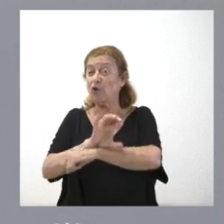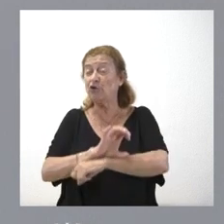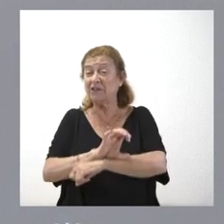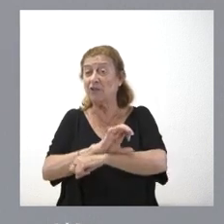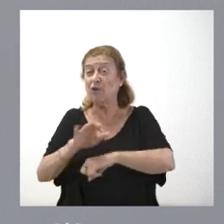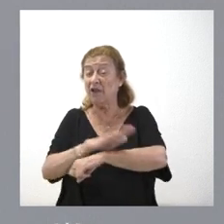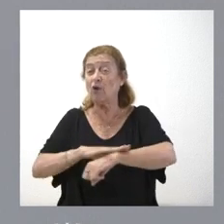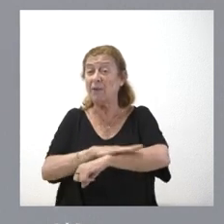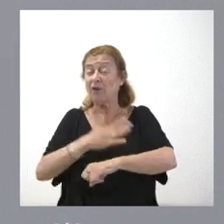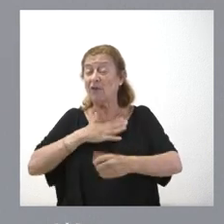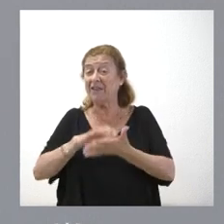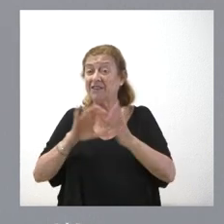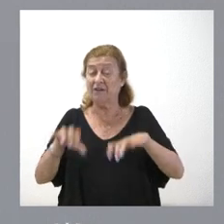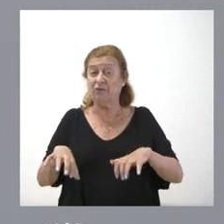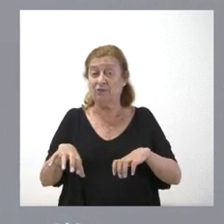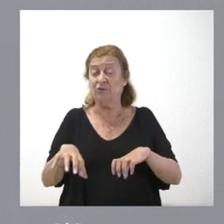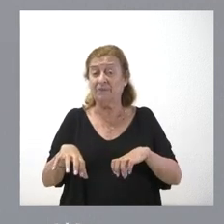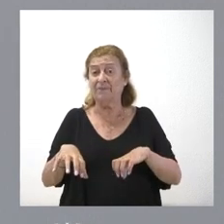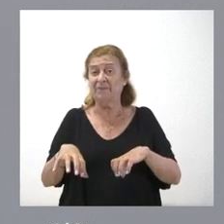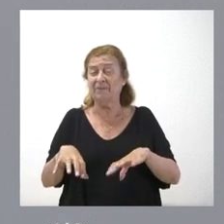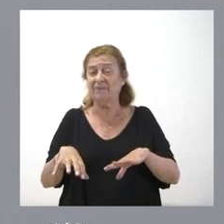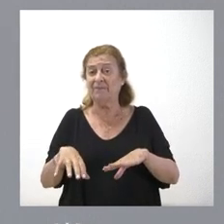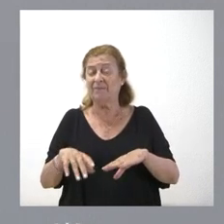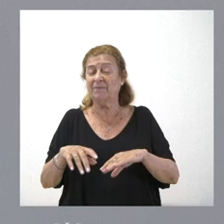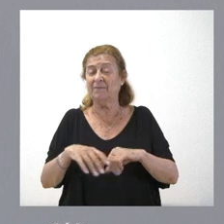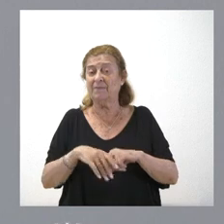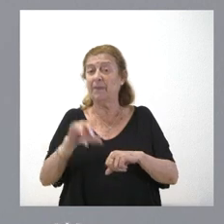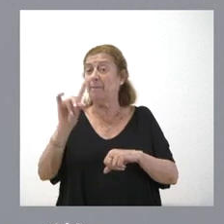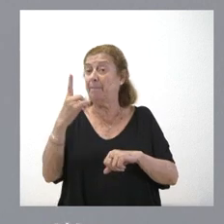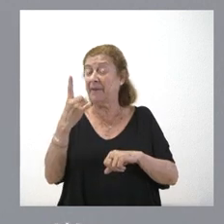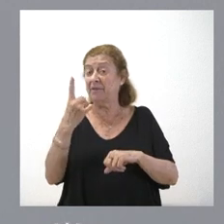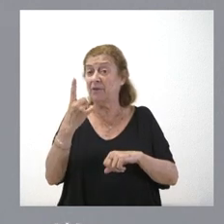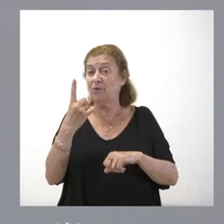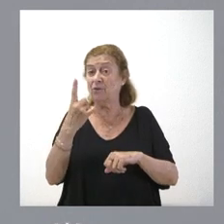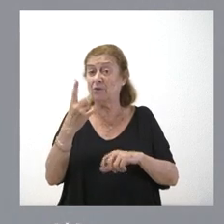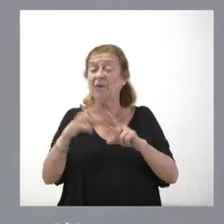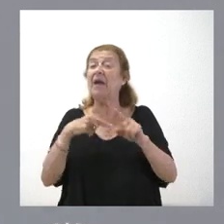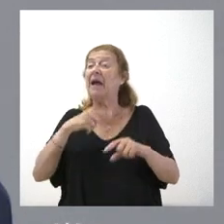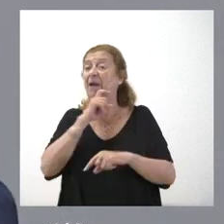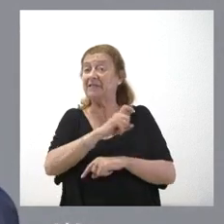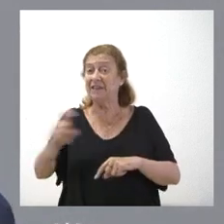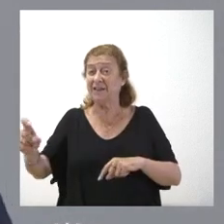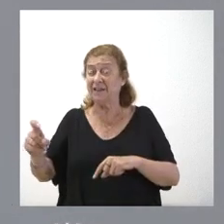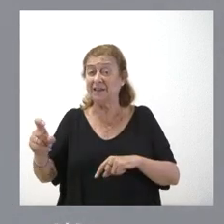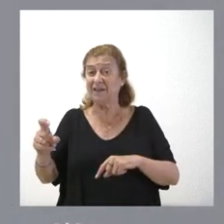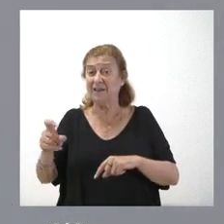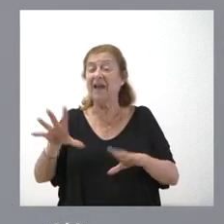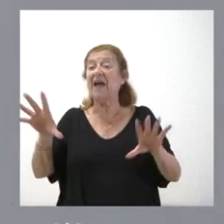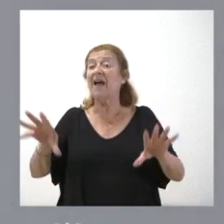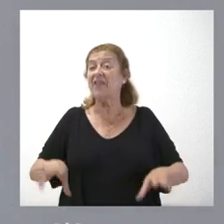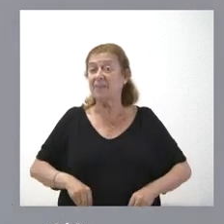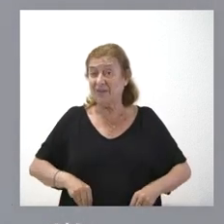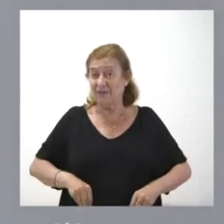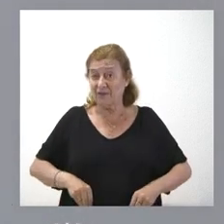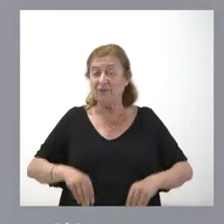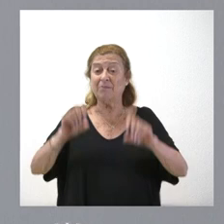gobierno de Castilla y León El primero de ellos es comunicarles la aceptación del ces